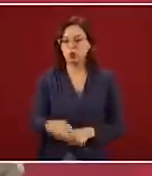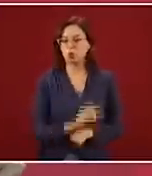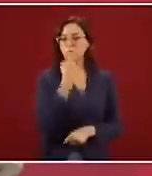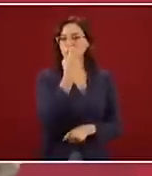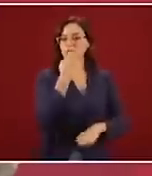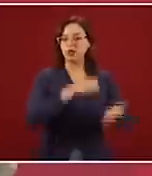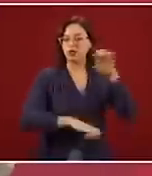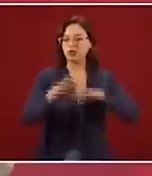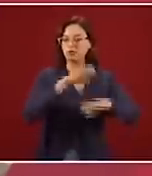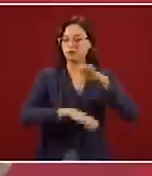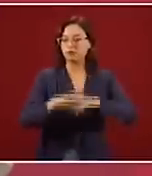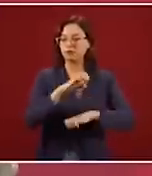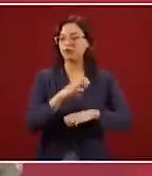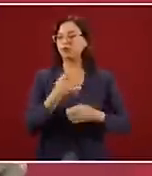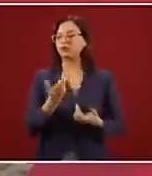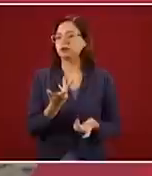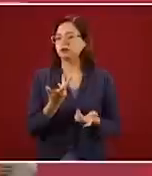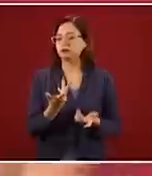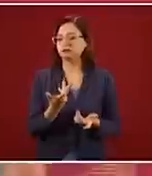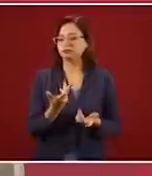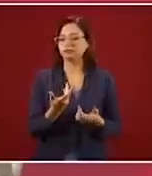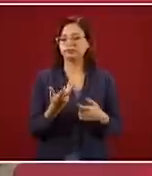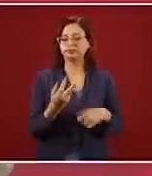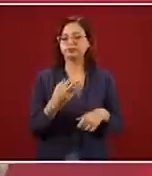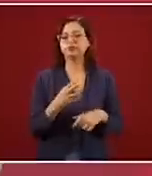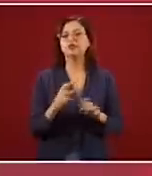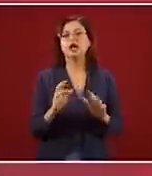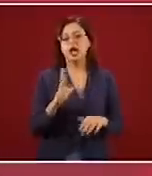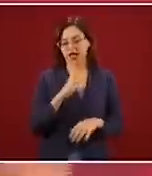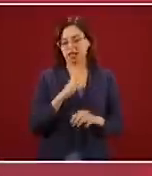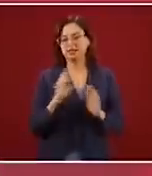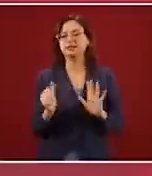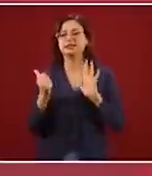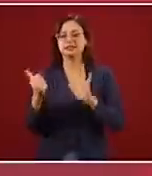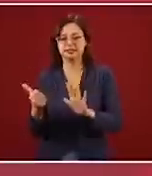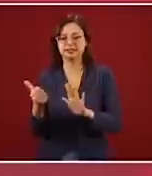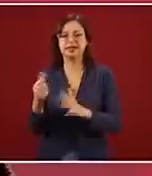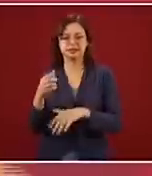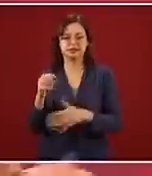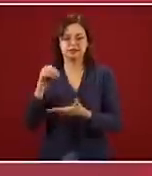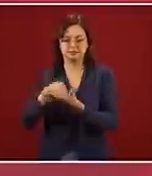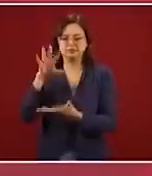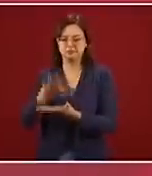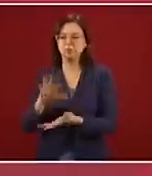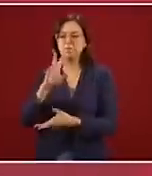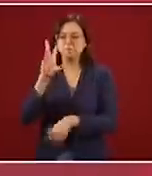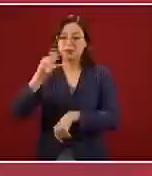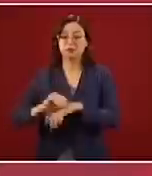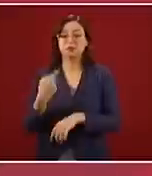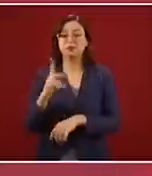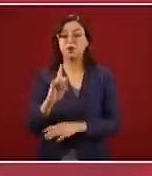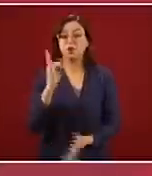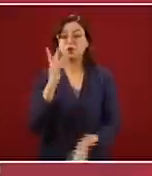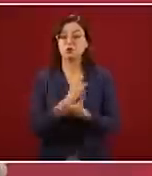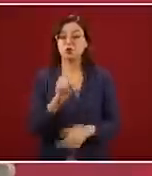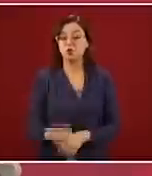una sola compañía en México, aunque otras seis tienen registro sanitario, solo una a lo largo de muchos años fabrica